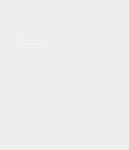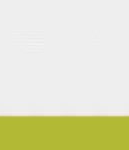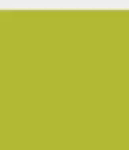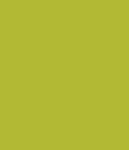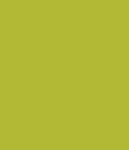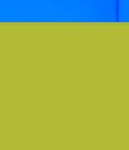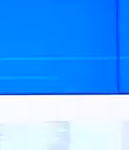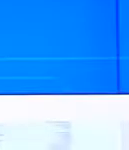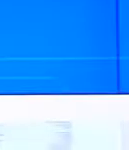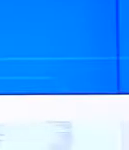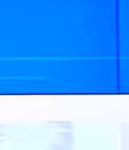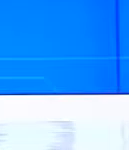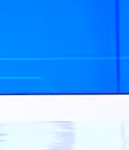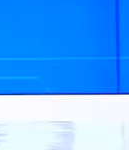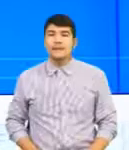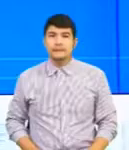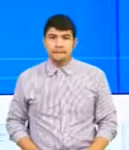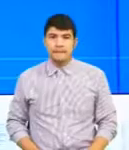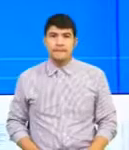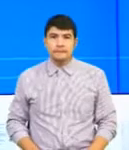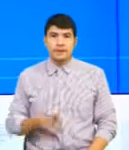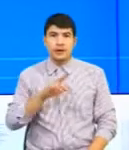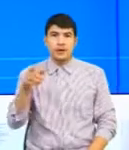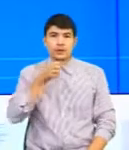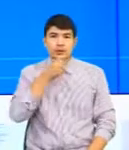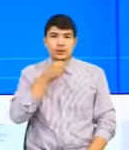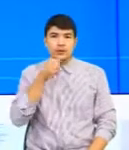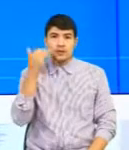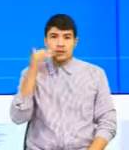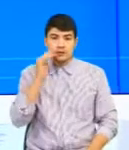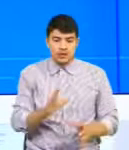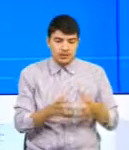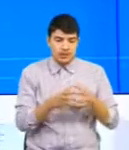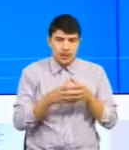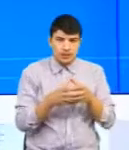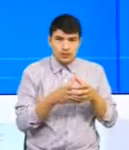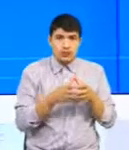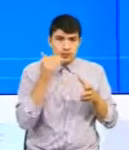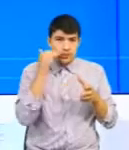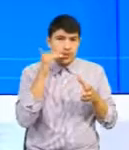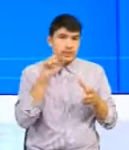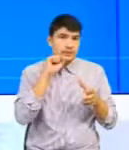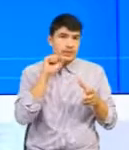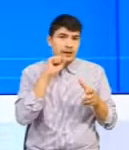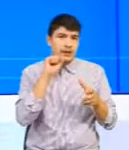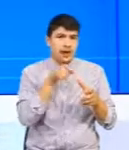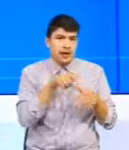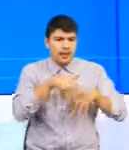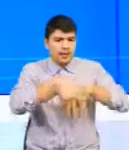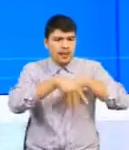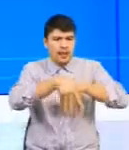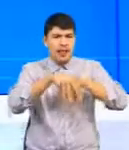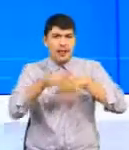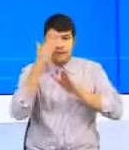canaltro.com. En otras noticias, las mujeres agremiadas en la Asociación de Mujeres de Barranca Bermeja protestaron en las